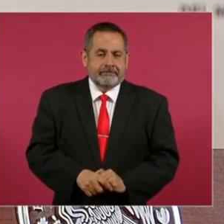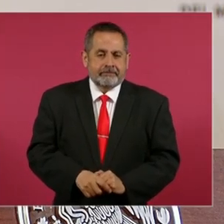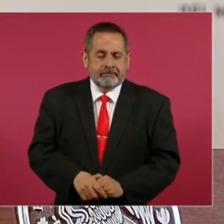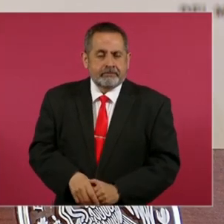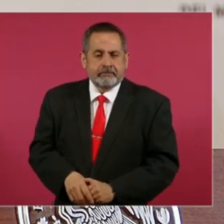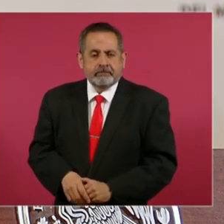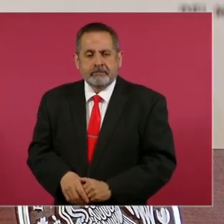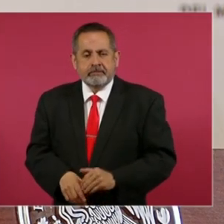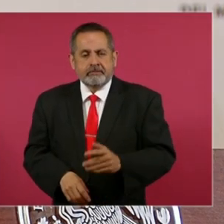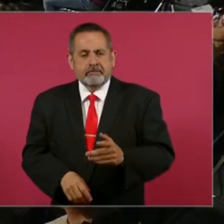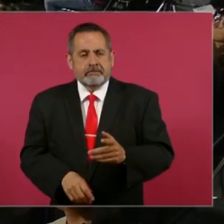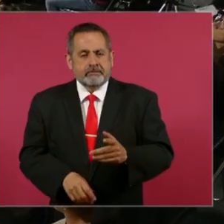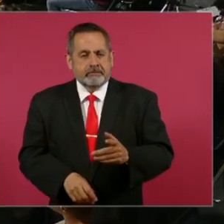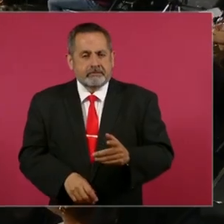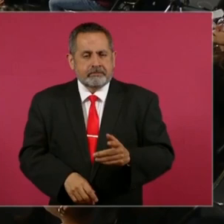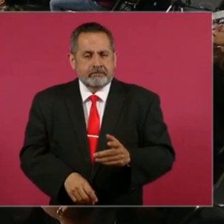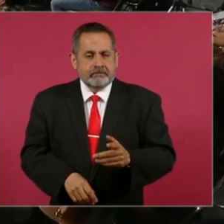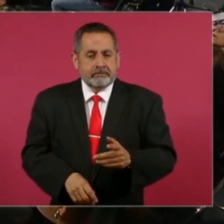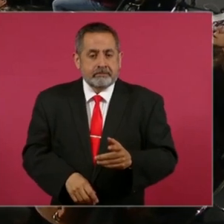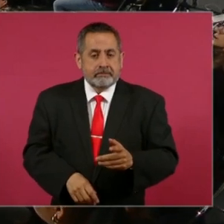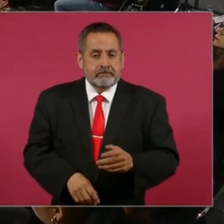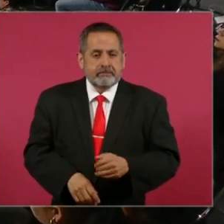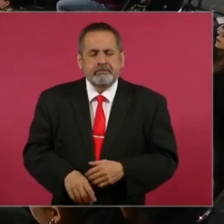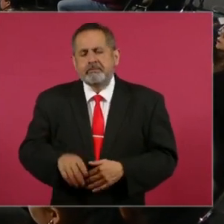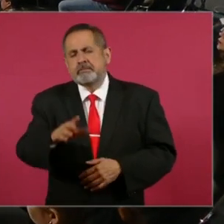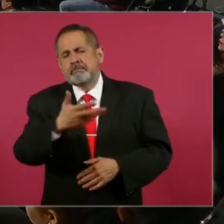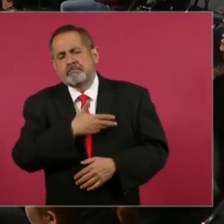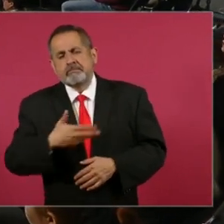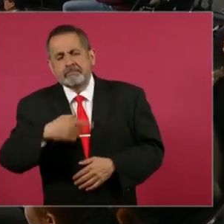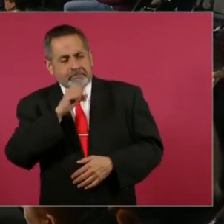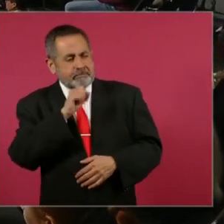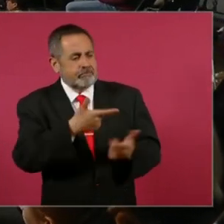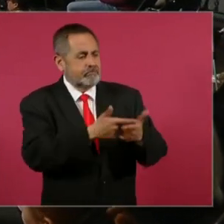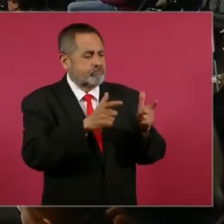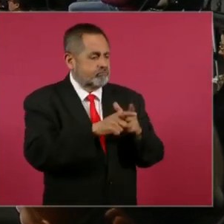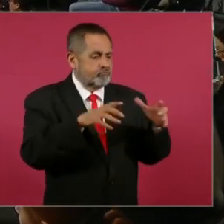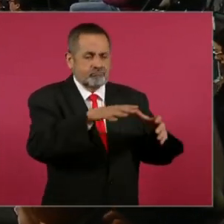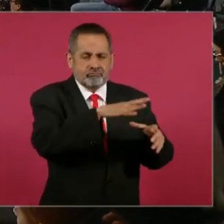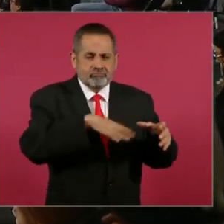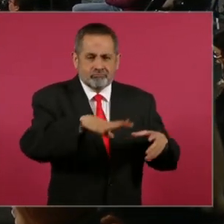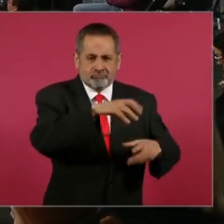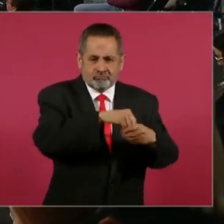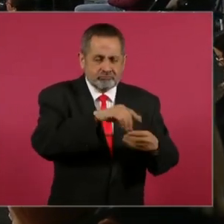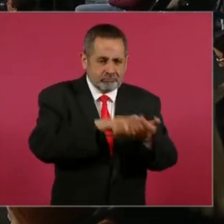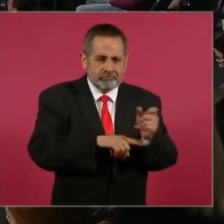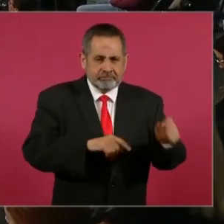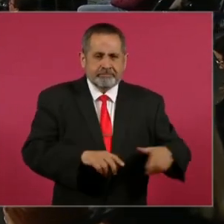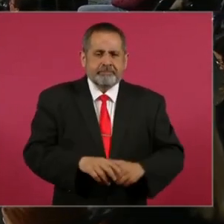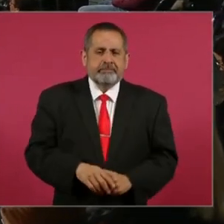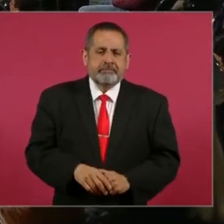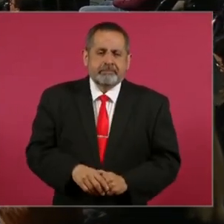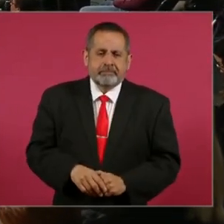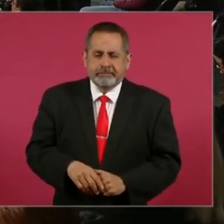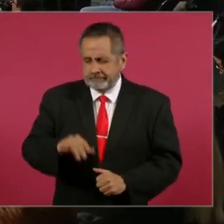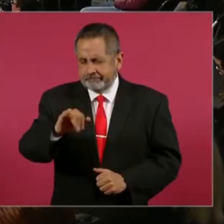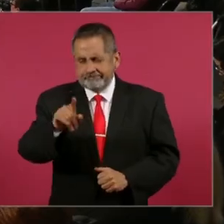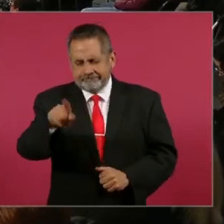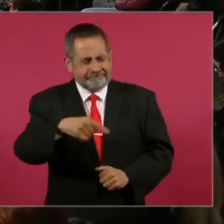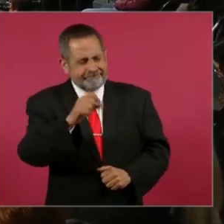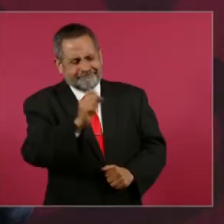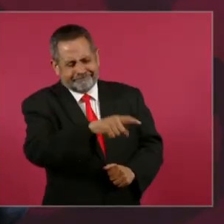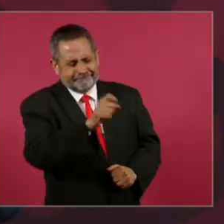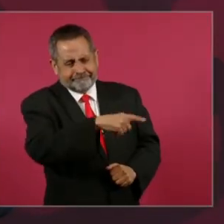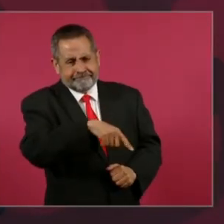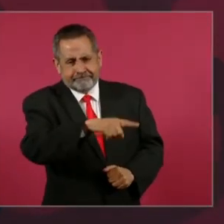Presidente, estamos hablando del mismo grupo de personas, en realidad. ¿Mande? Estamos hablando del mismo grupo de personas de toda la vida. Son los mismos. Lo que pasa